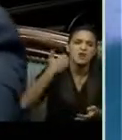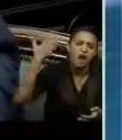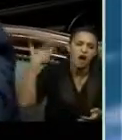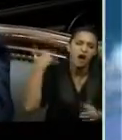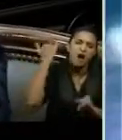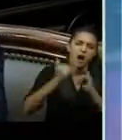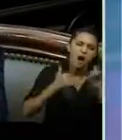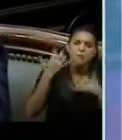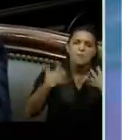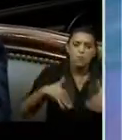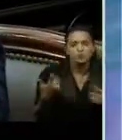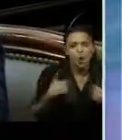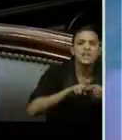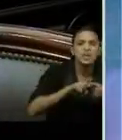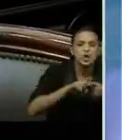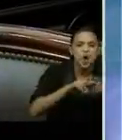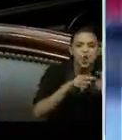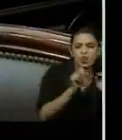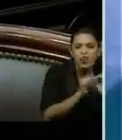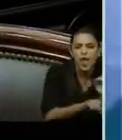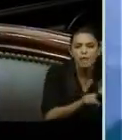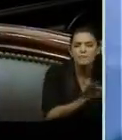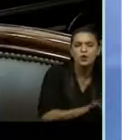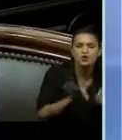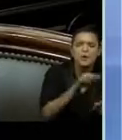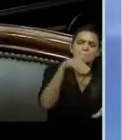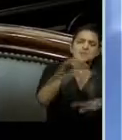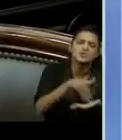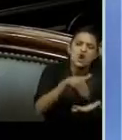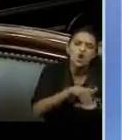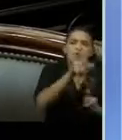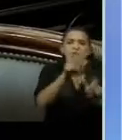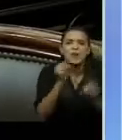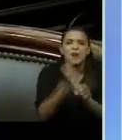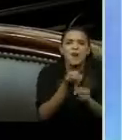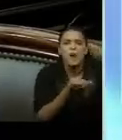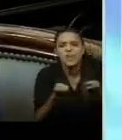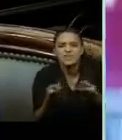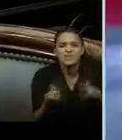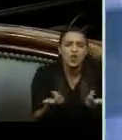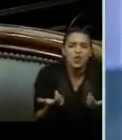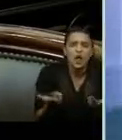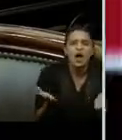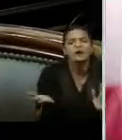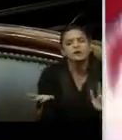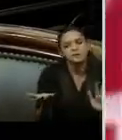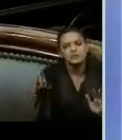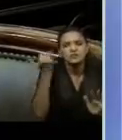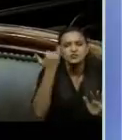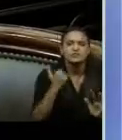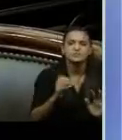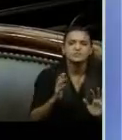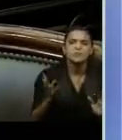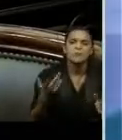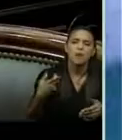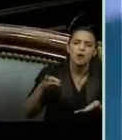bueno, eso generó en uno la pena, la tristeza, pero también en los trabajadores viñateros. Justamente me habían acompañado a mí